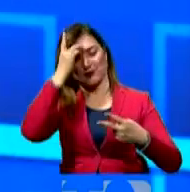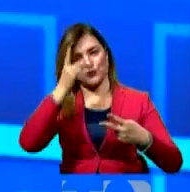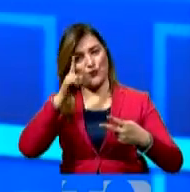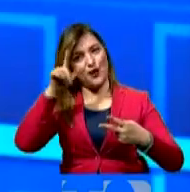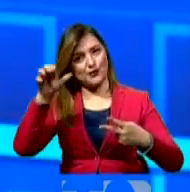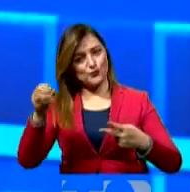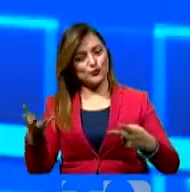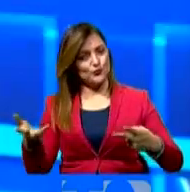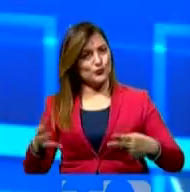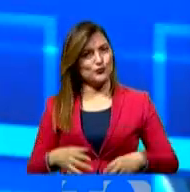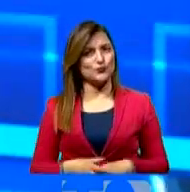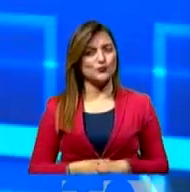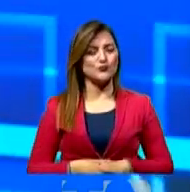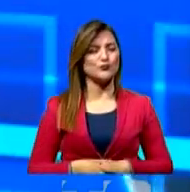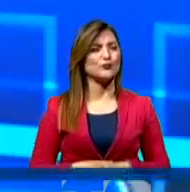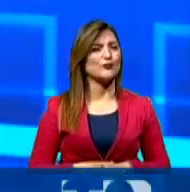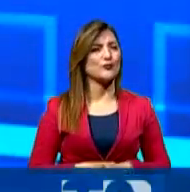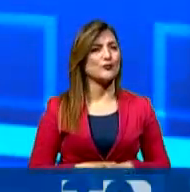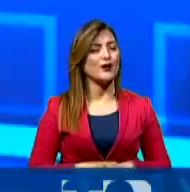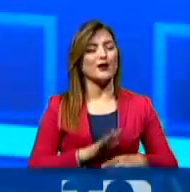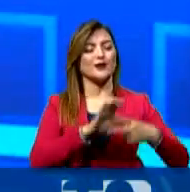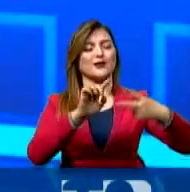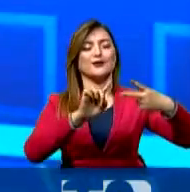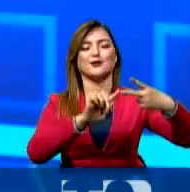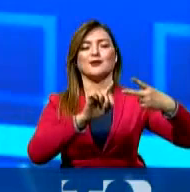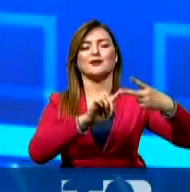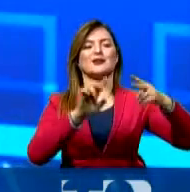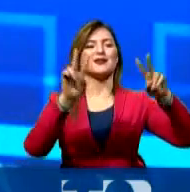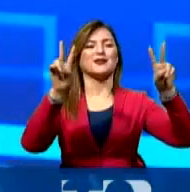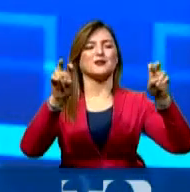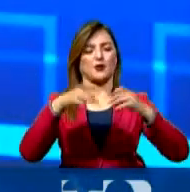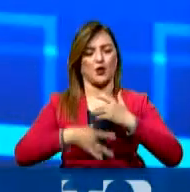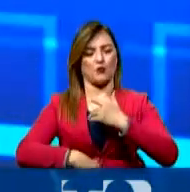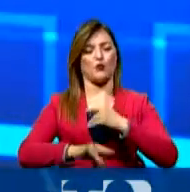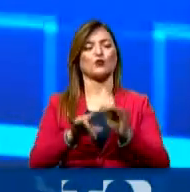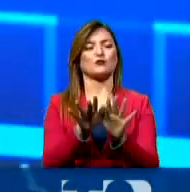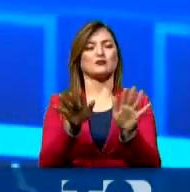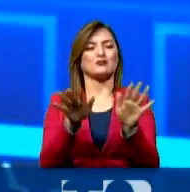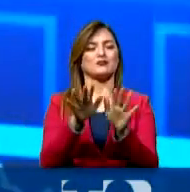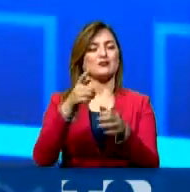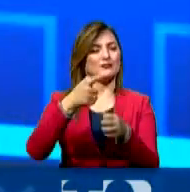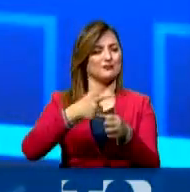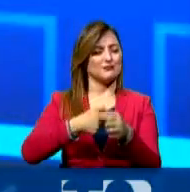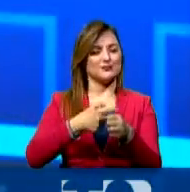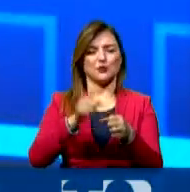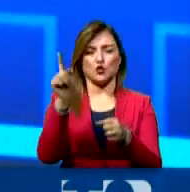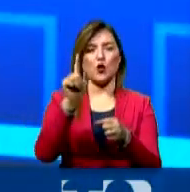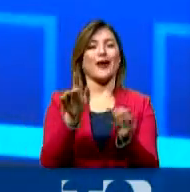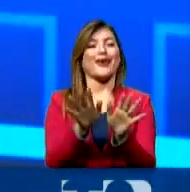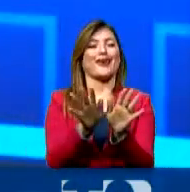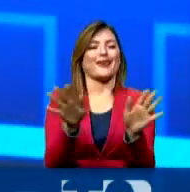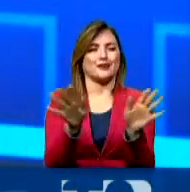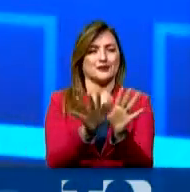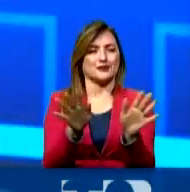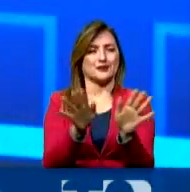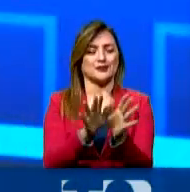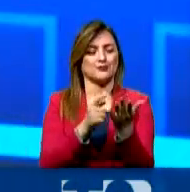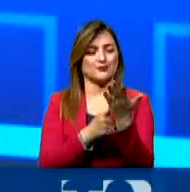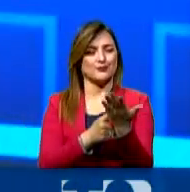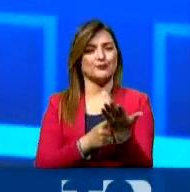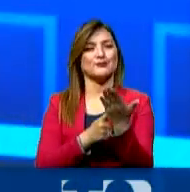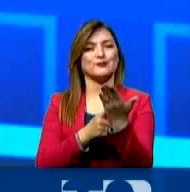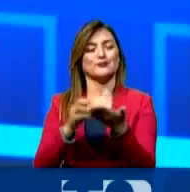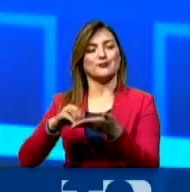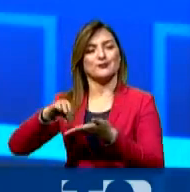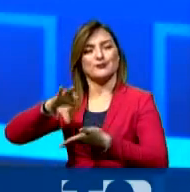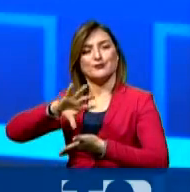El asunto relacionado con el aborto en general, no digamos con lo específico que ha tenido que abordar la